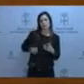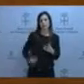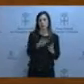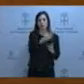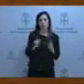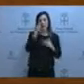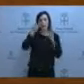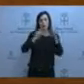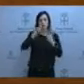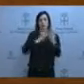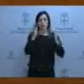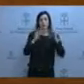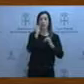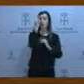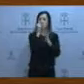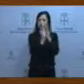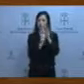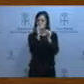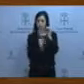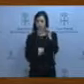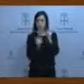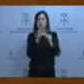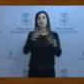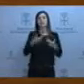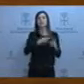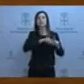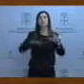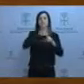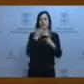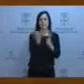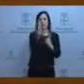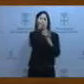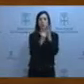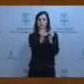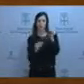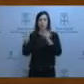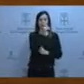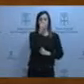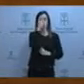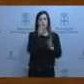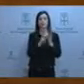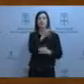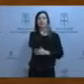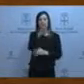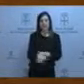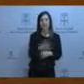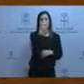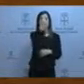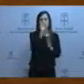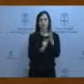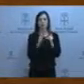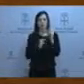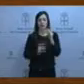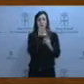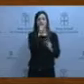redujo en Asturias 2 puntos. ¿Sabes qué ocurrió en el conjunto del Estado? Que aumentó 1 punto. En el 2015, 2 puntos menos de trabajadores asalariados con contrato